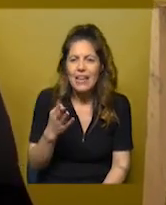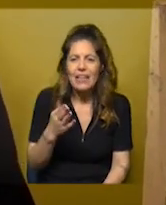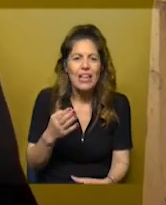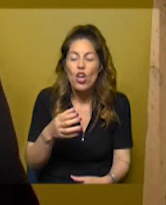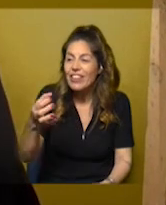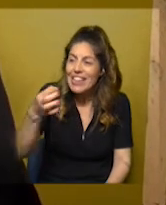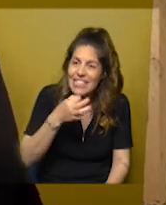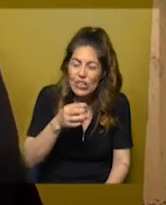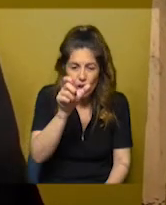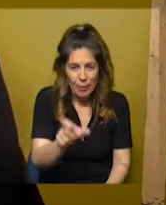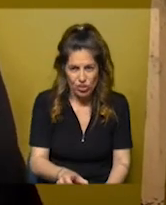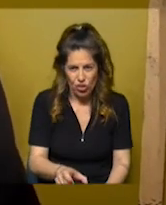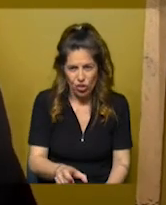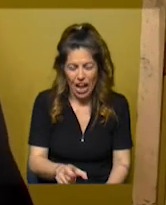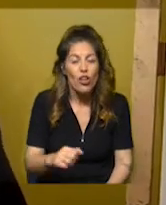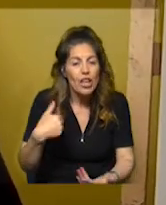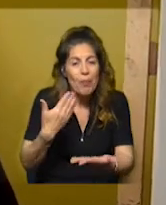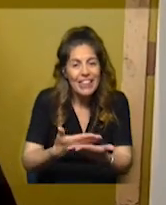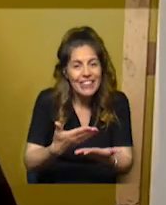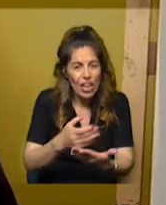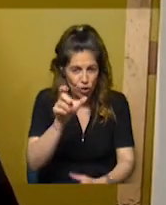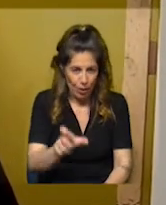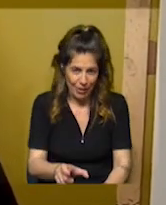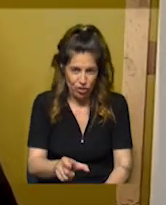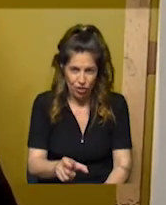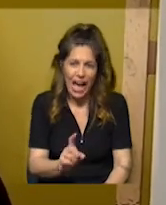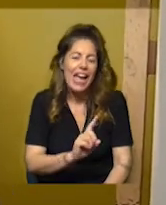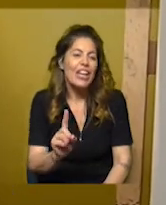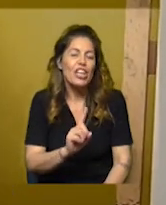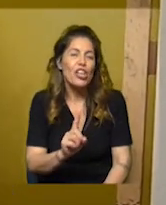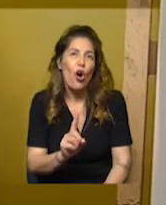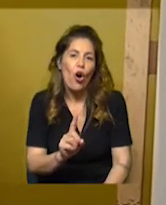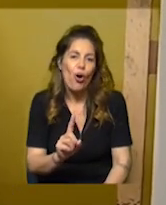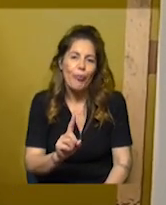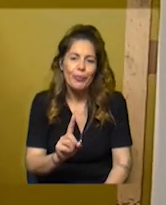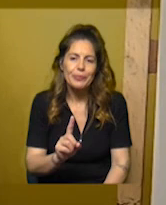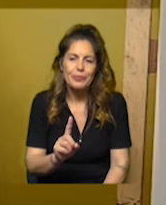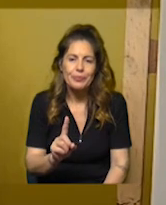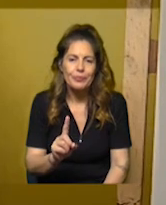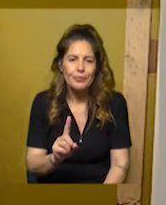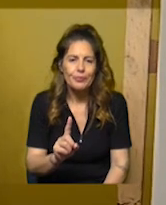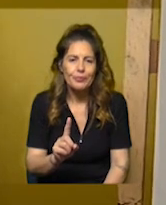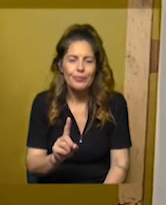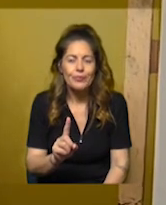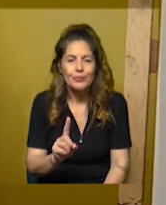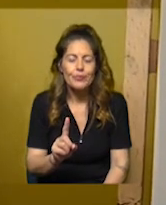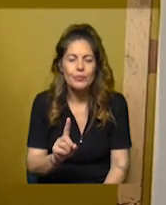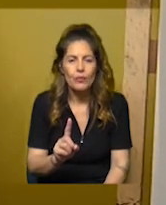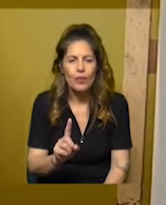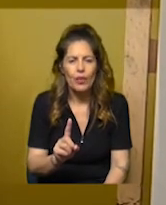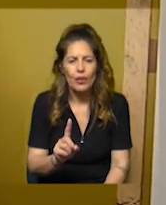te está diciendo lo que te está planteando y no entrar a e sobre